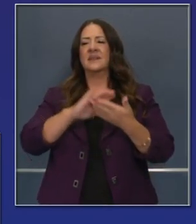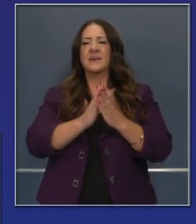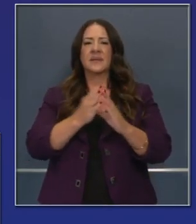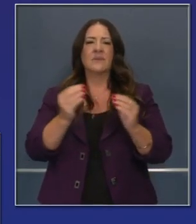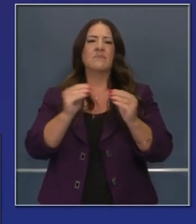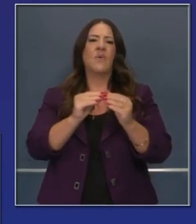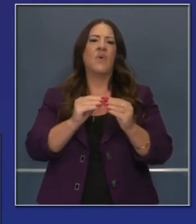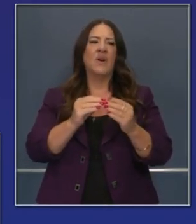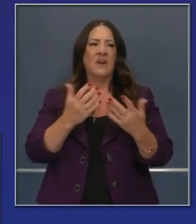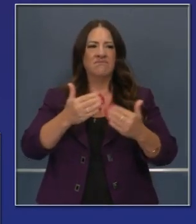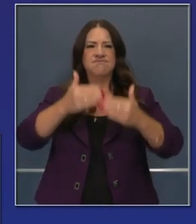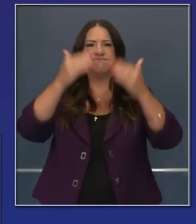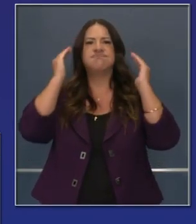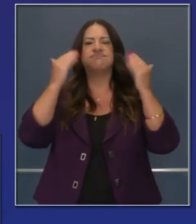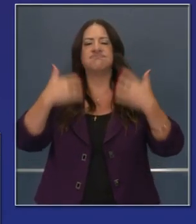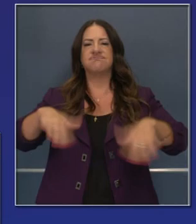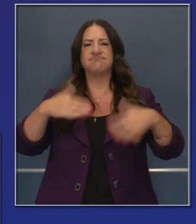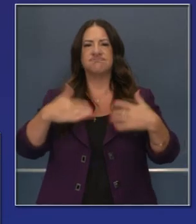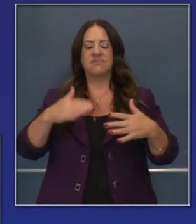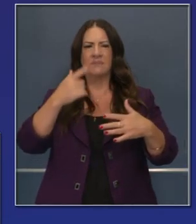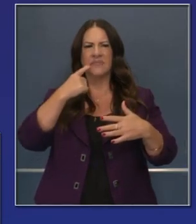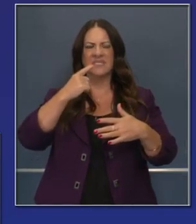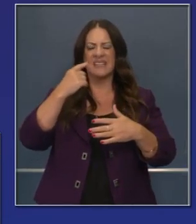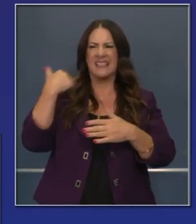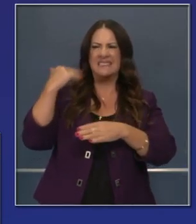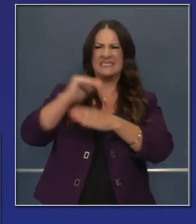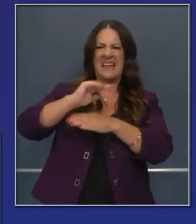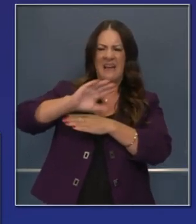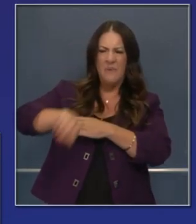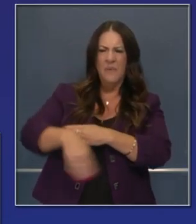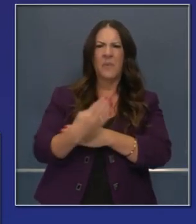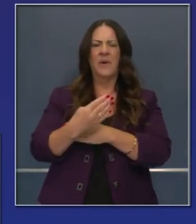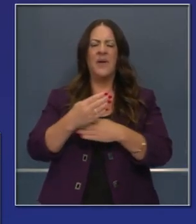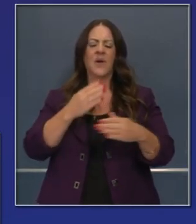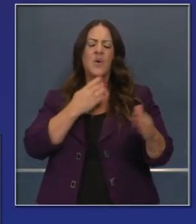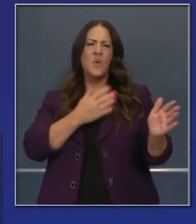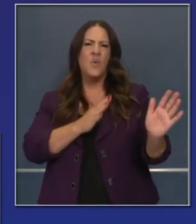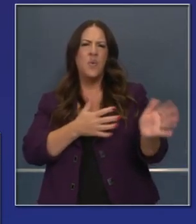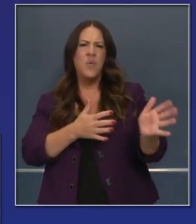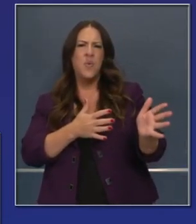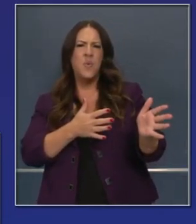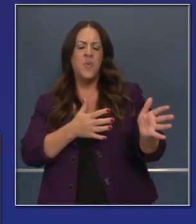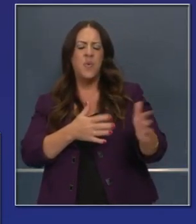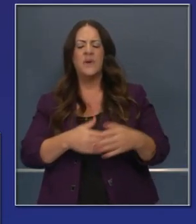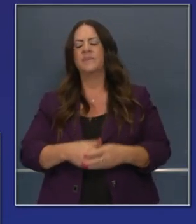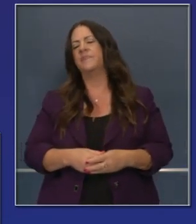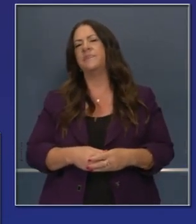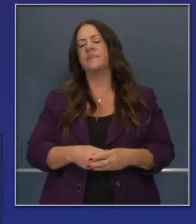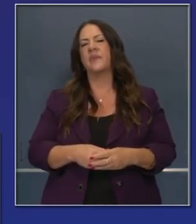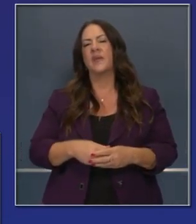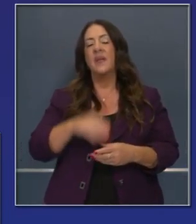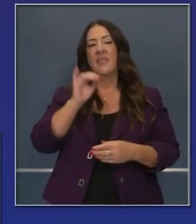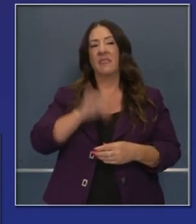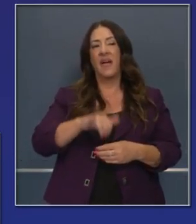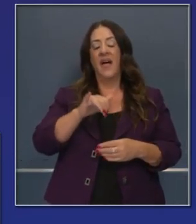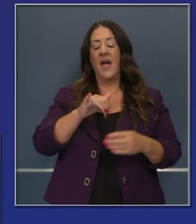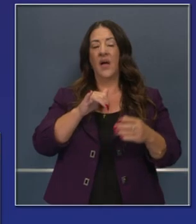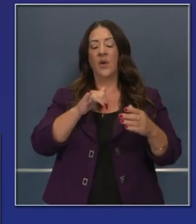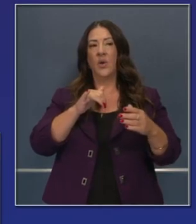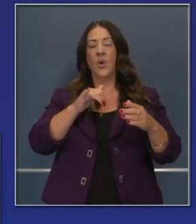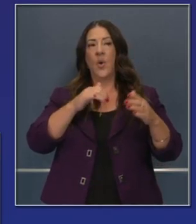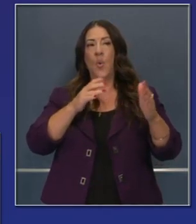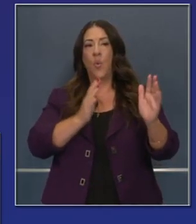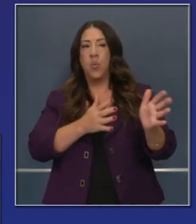haciendo más ampliamente debido a los fuertes vientos durante la noche, que mantendrán